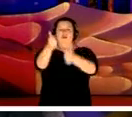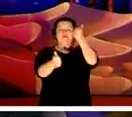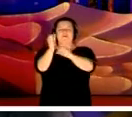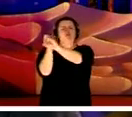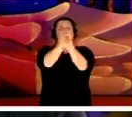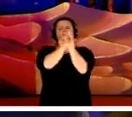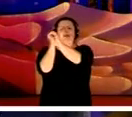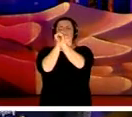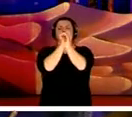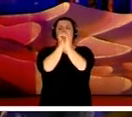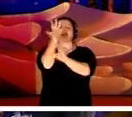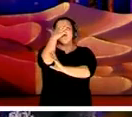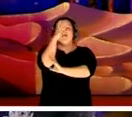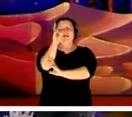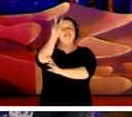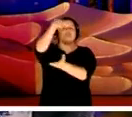Carnaval 2015.